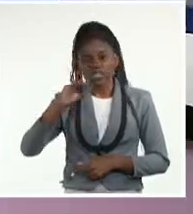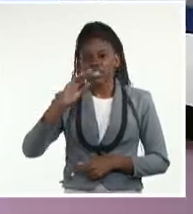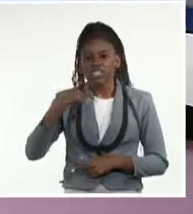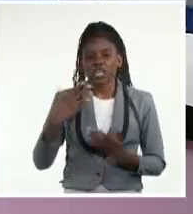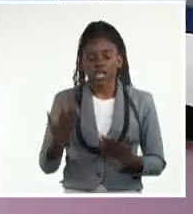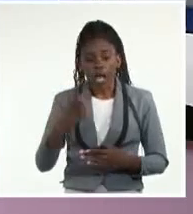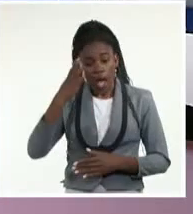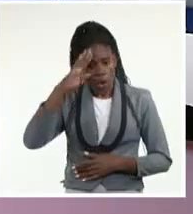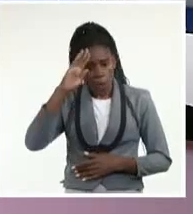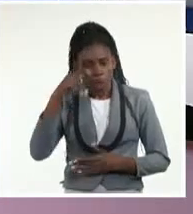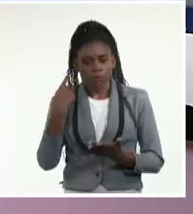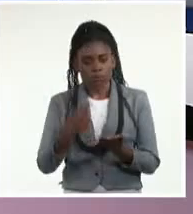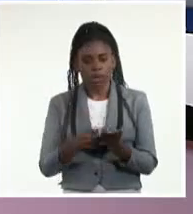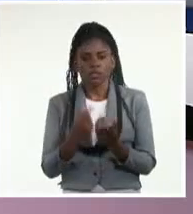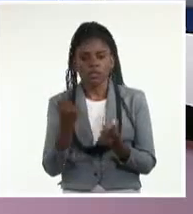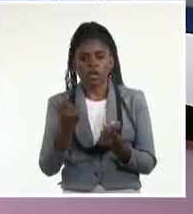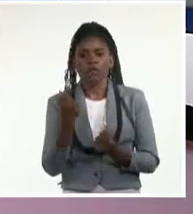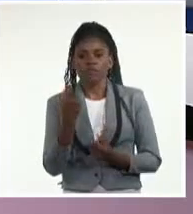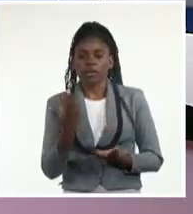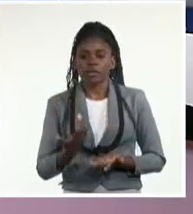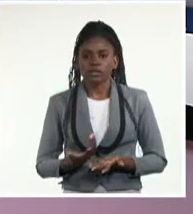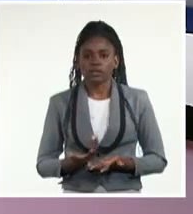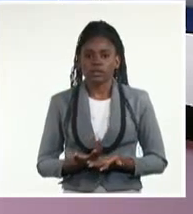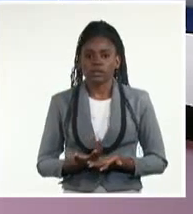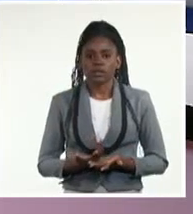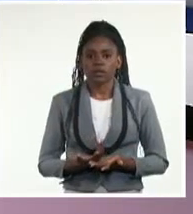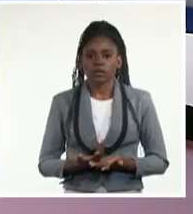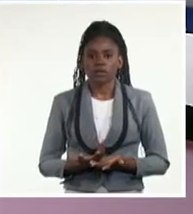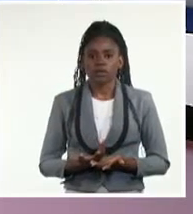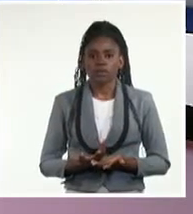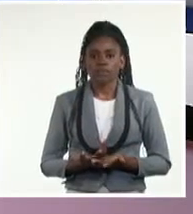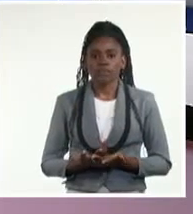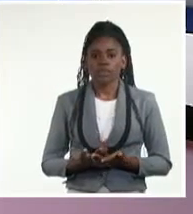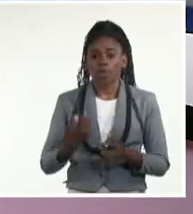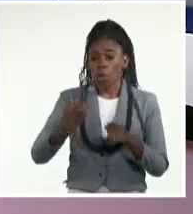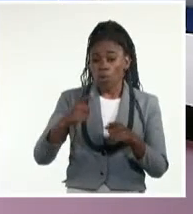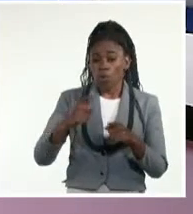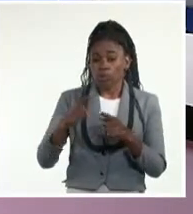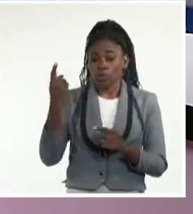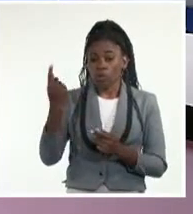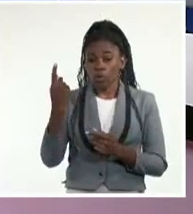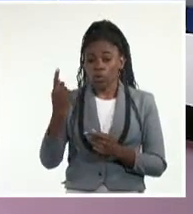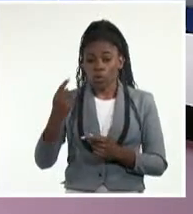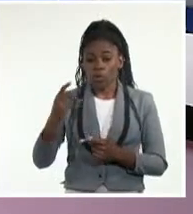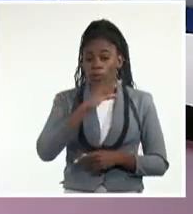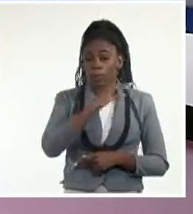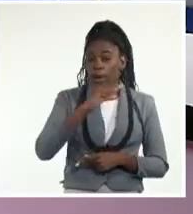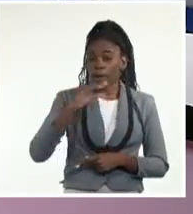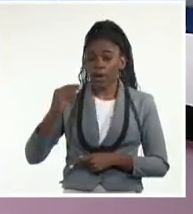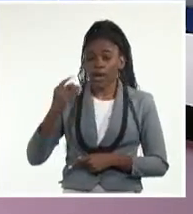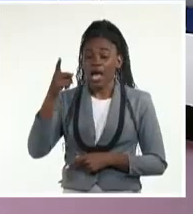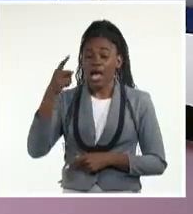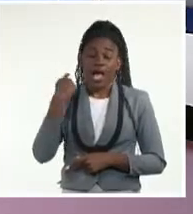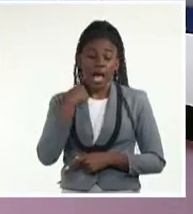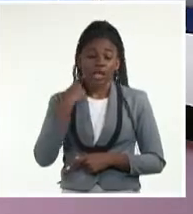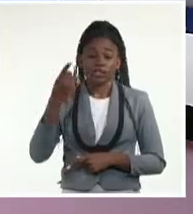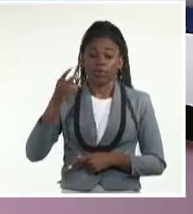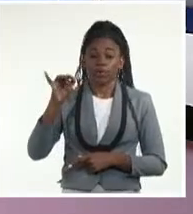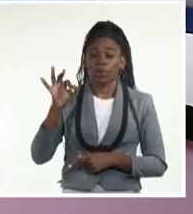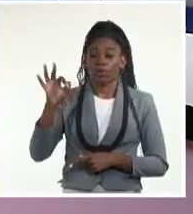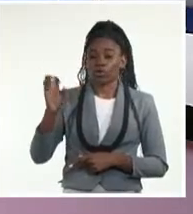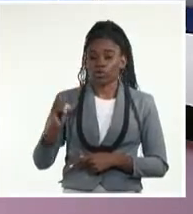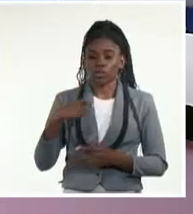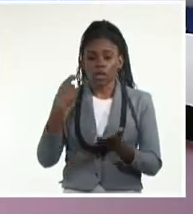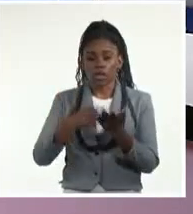además que es acreedor legítimo de 2 deudas contraídas en la década del 80, en tanto el Banco Nacional de Cuba y el Estado cubano sostienen que